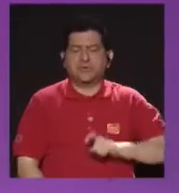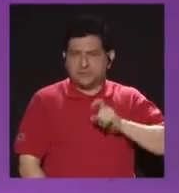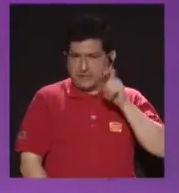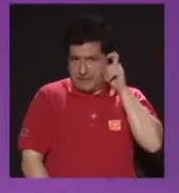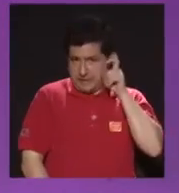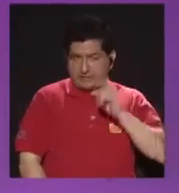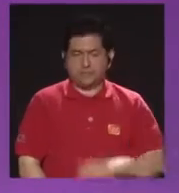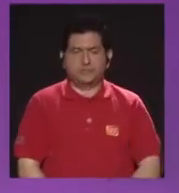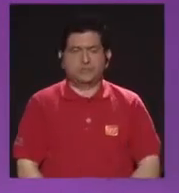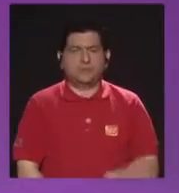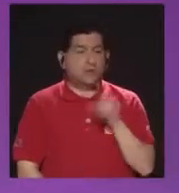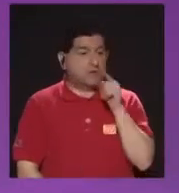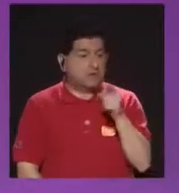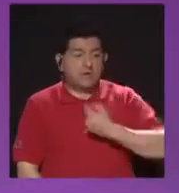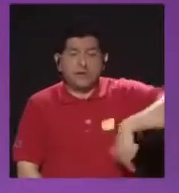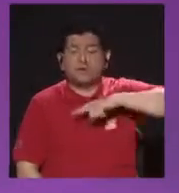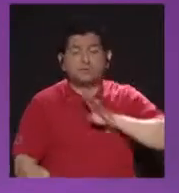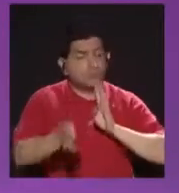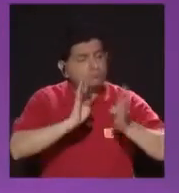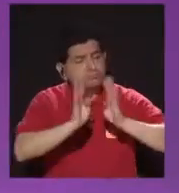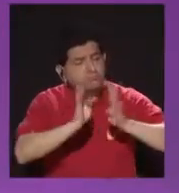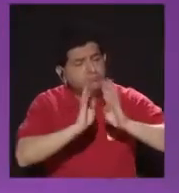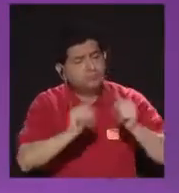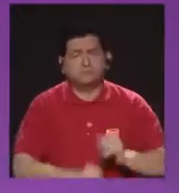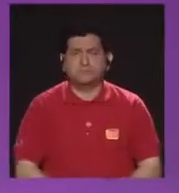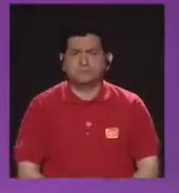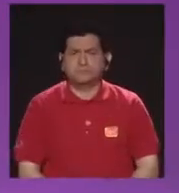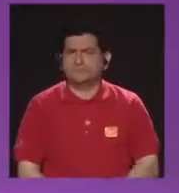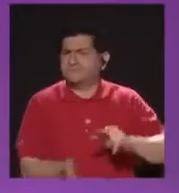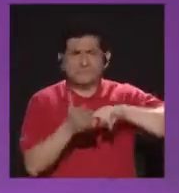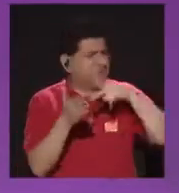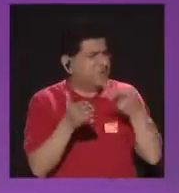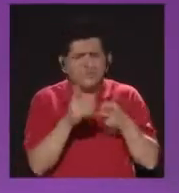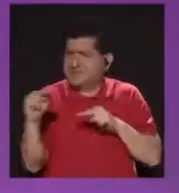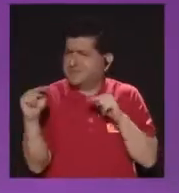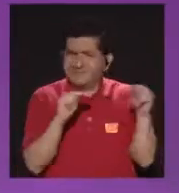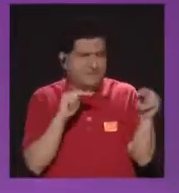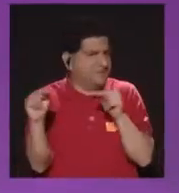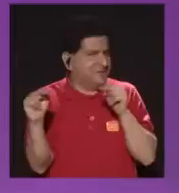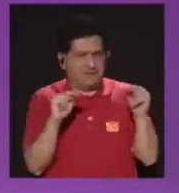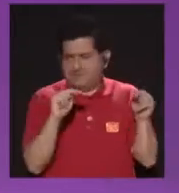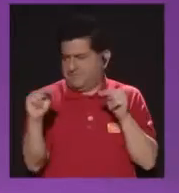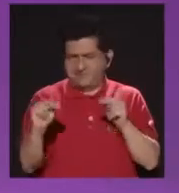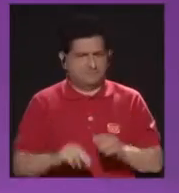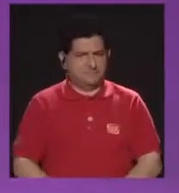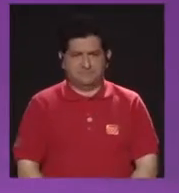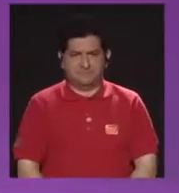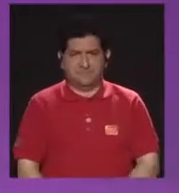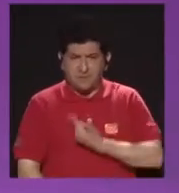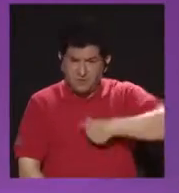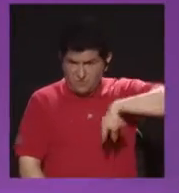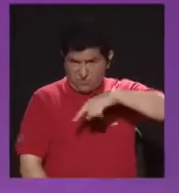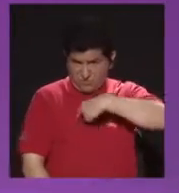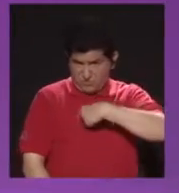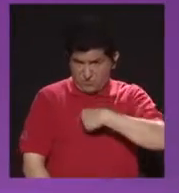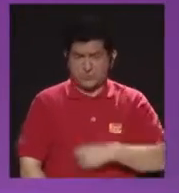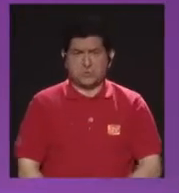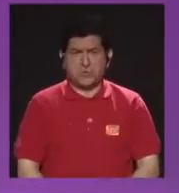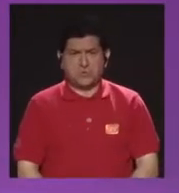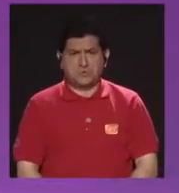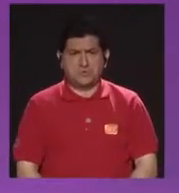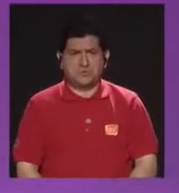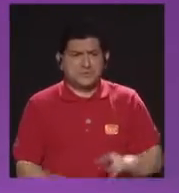entonces de eso es que hemos venido conversando no se trata de una negociación pero no es que vamos